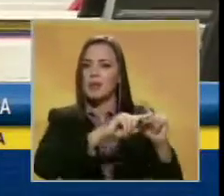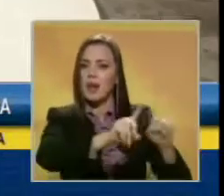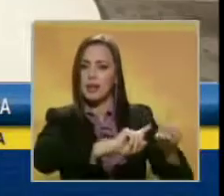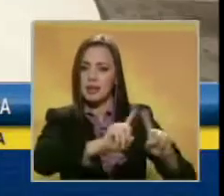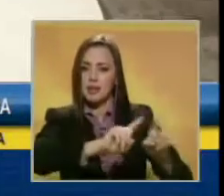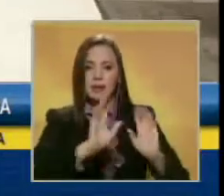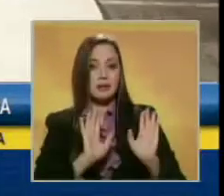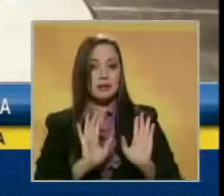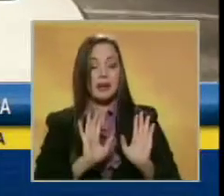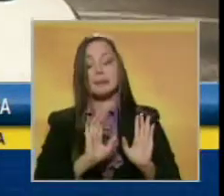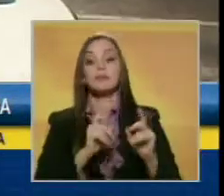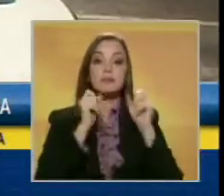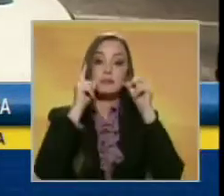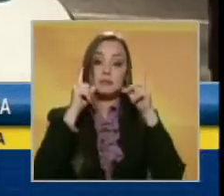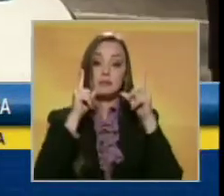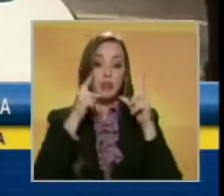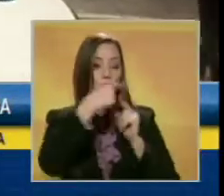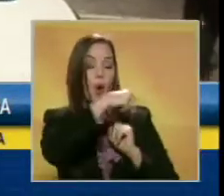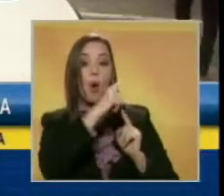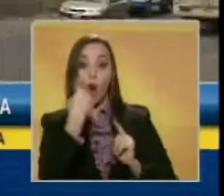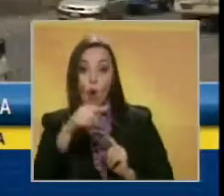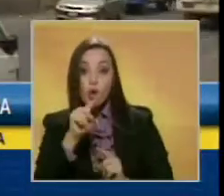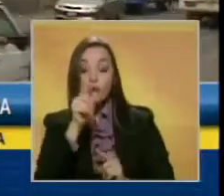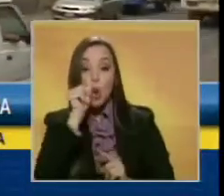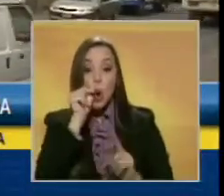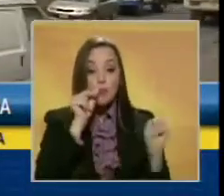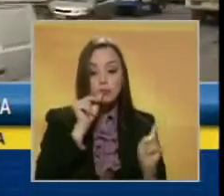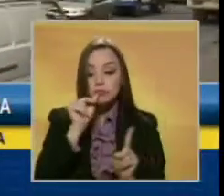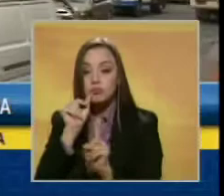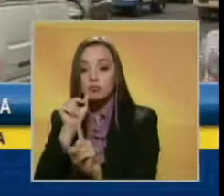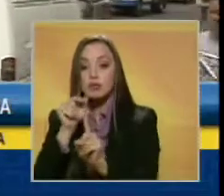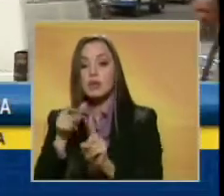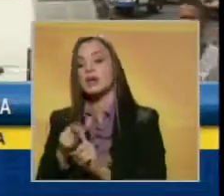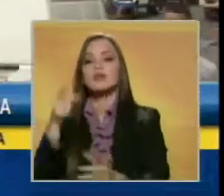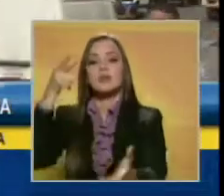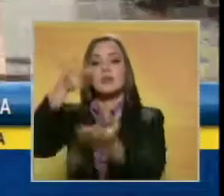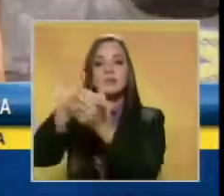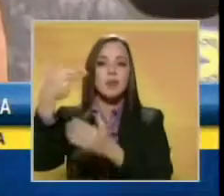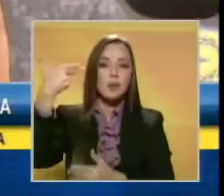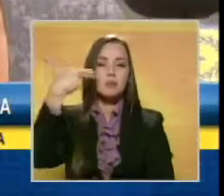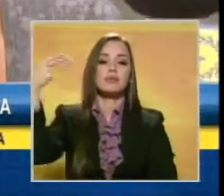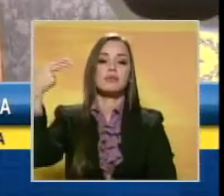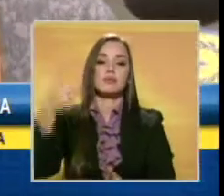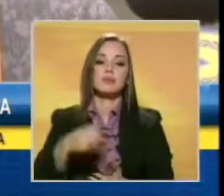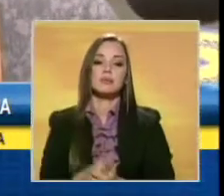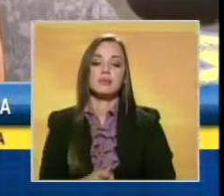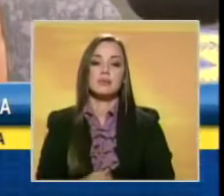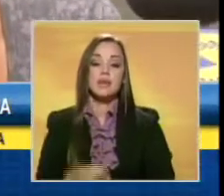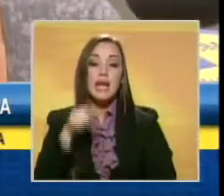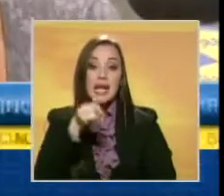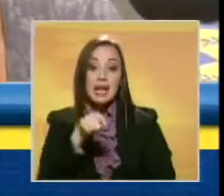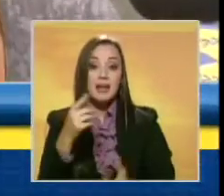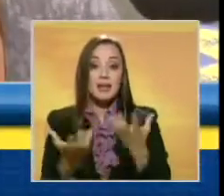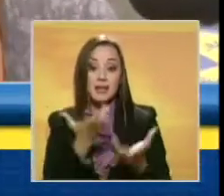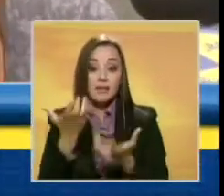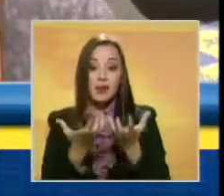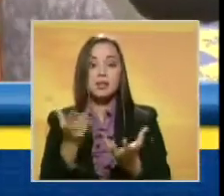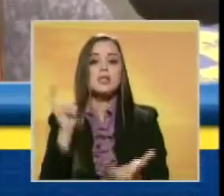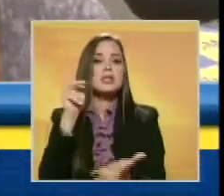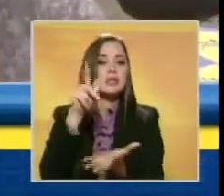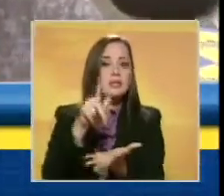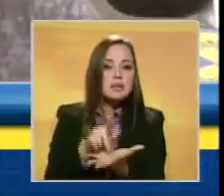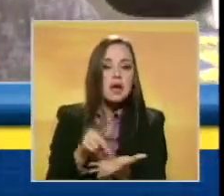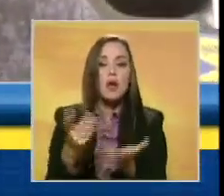sector y fue sorprendido por otro hombre que ingresó a la vivienda y le dio un tiro en el rostro. Él estaba cocinando, había recién llegado y